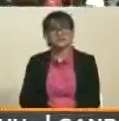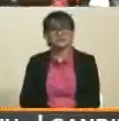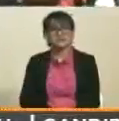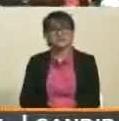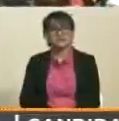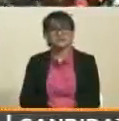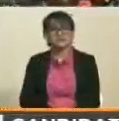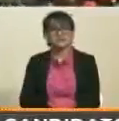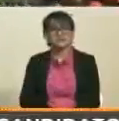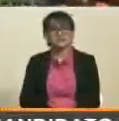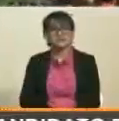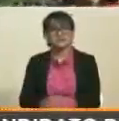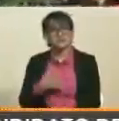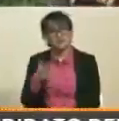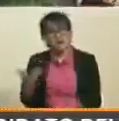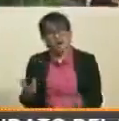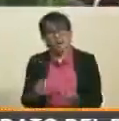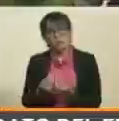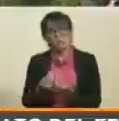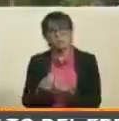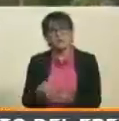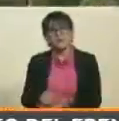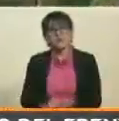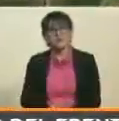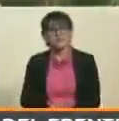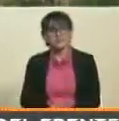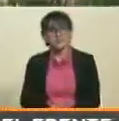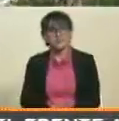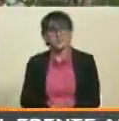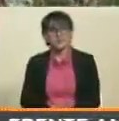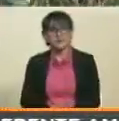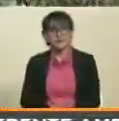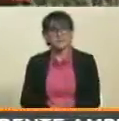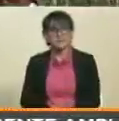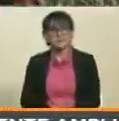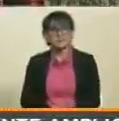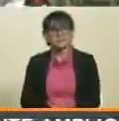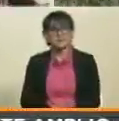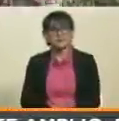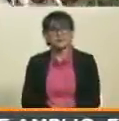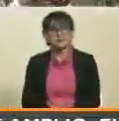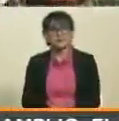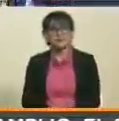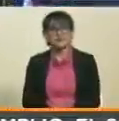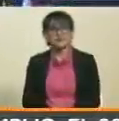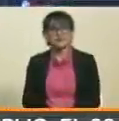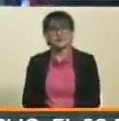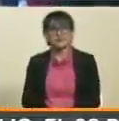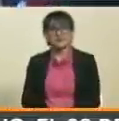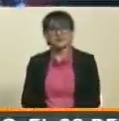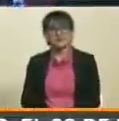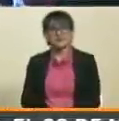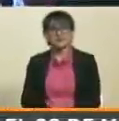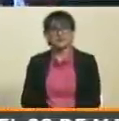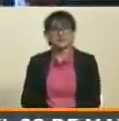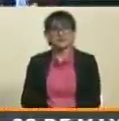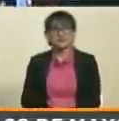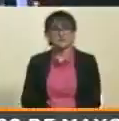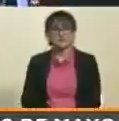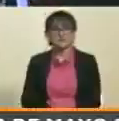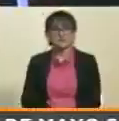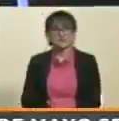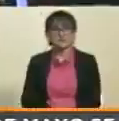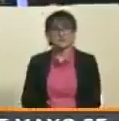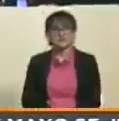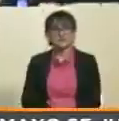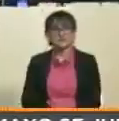Yo quiero que ustedes me acompañen así, con la banda presidencial. Miren qué bellas se ven estas muchachas.